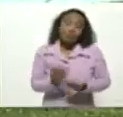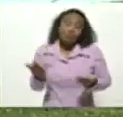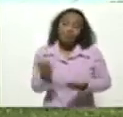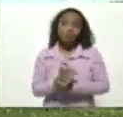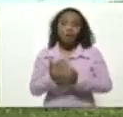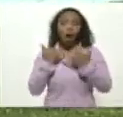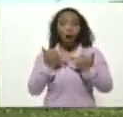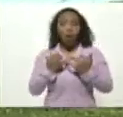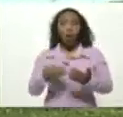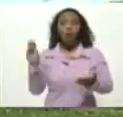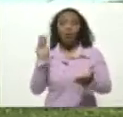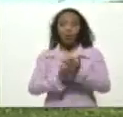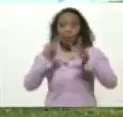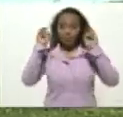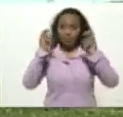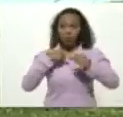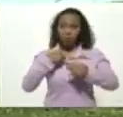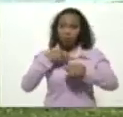ahora vuelvo al tema.